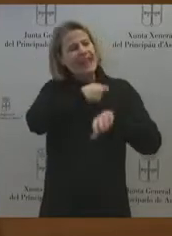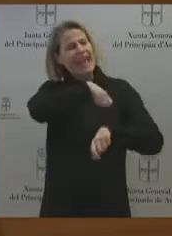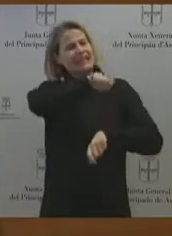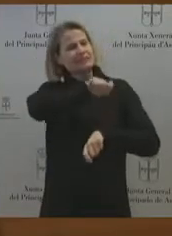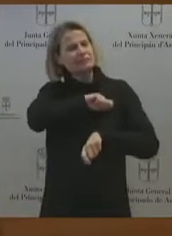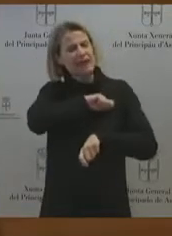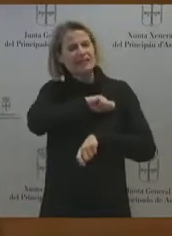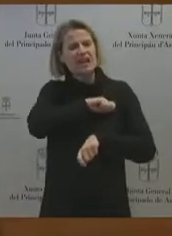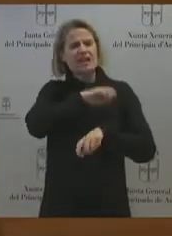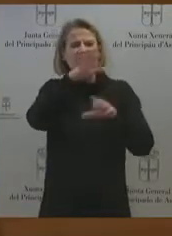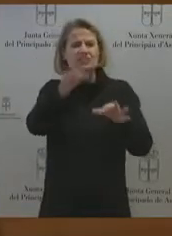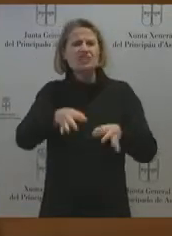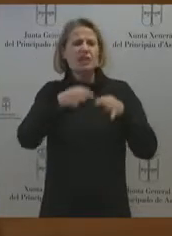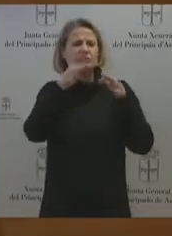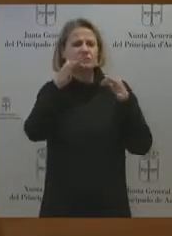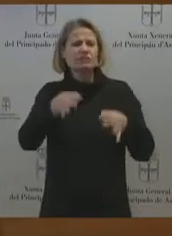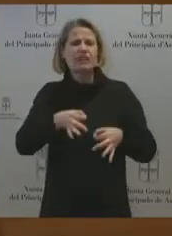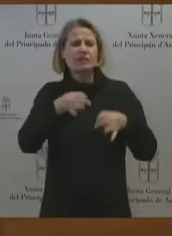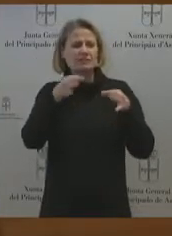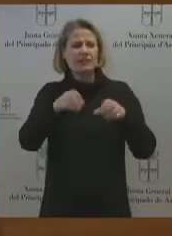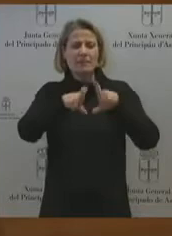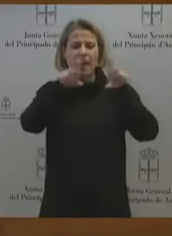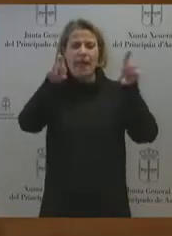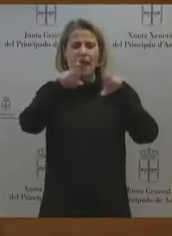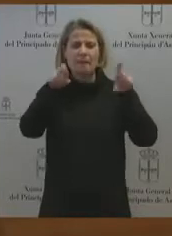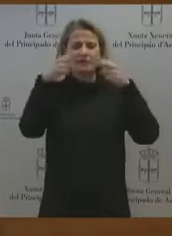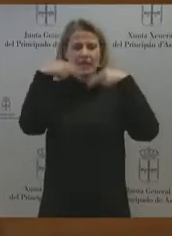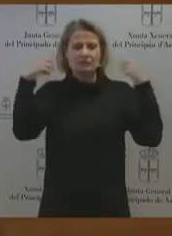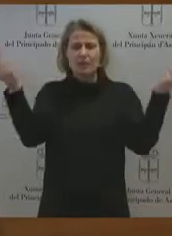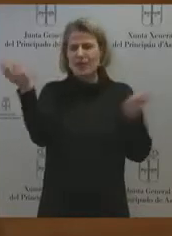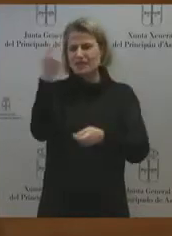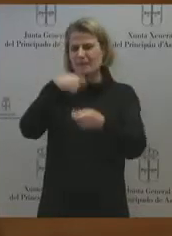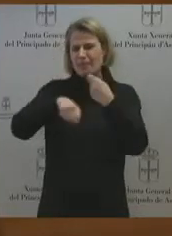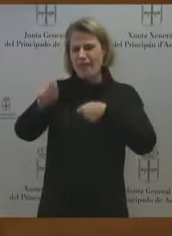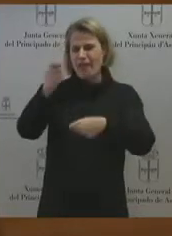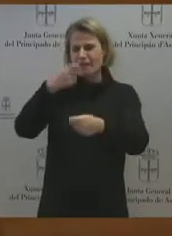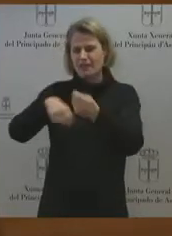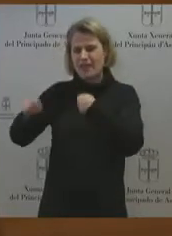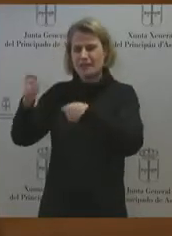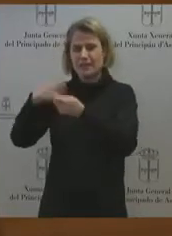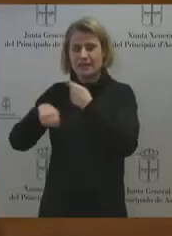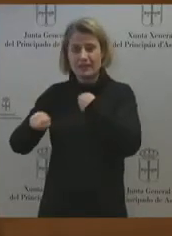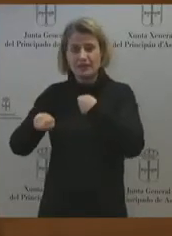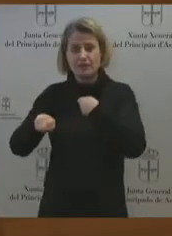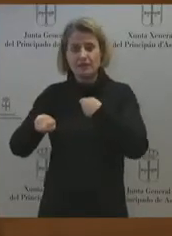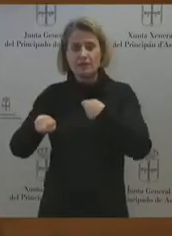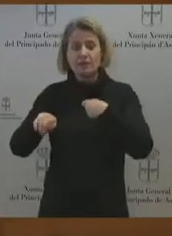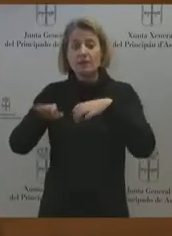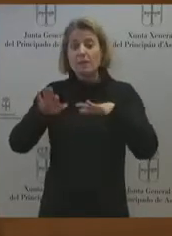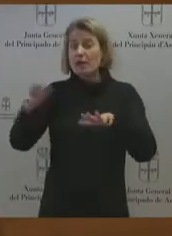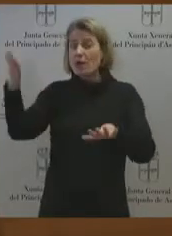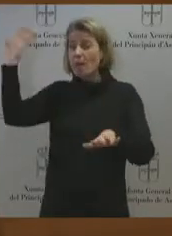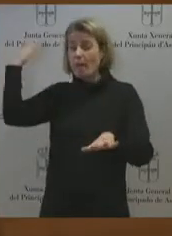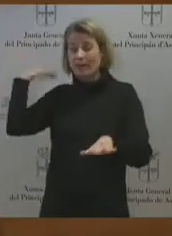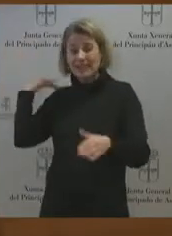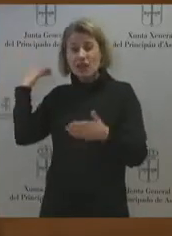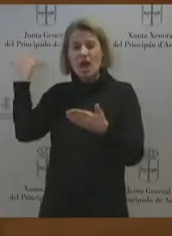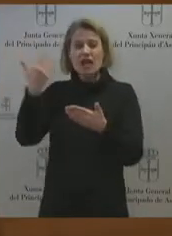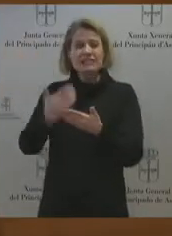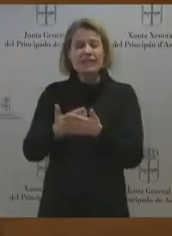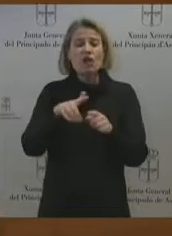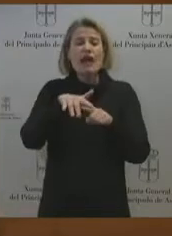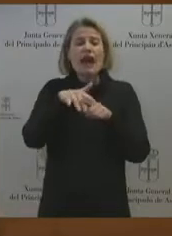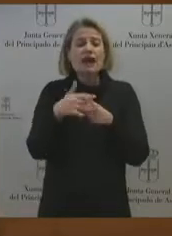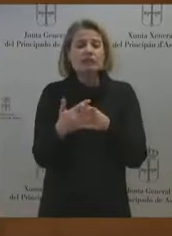Y ahí empezaron los problemas, efectivamente. ¿Pero ha habido alguna modificación desde entonces hasta ahora? Nos encontramos aquí, ahora, en este momento, con un